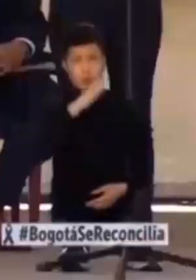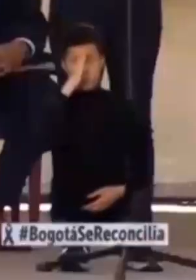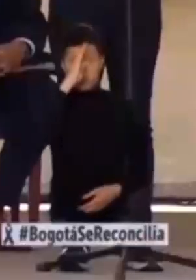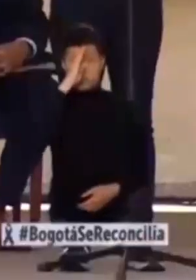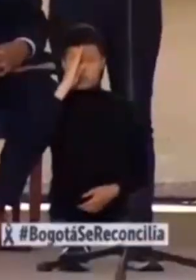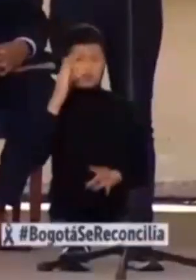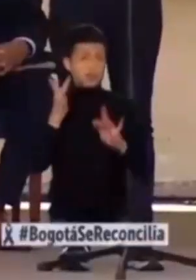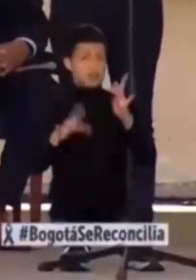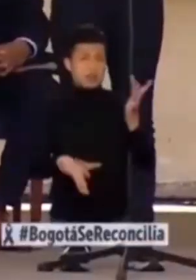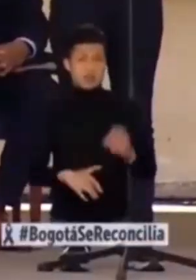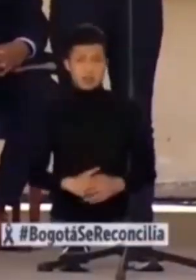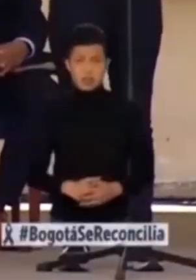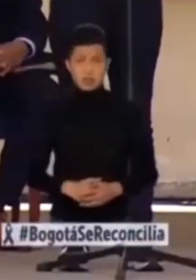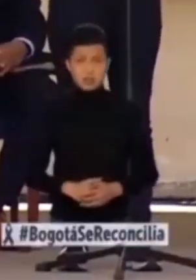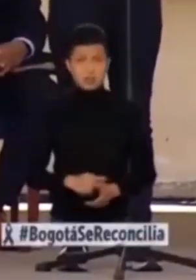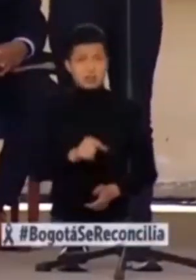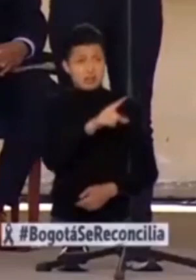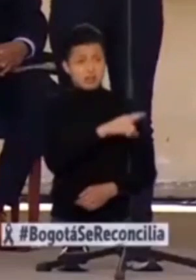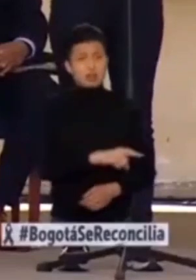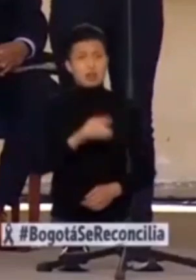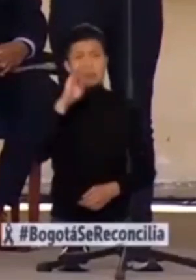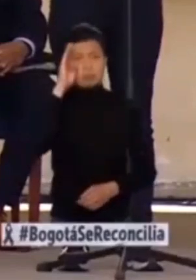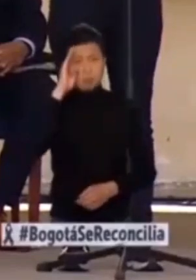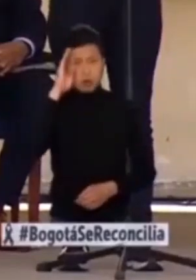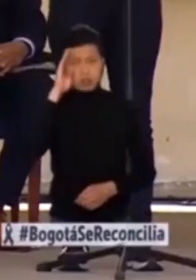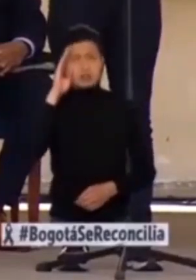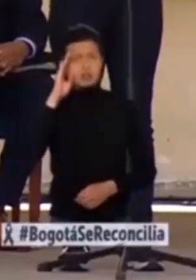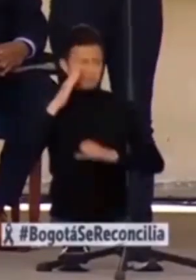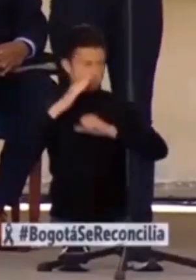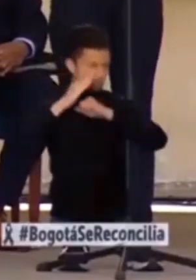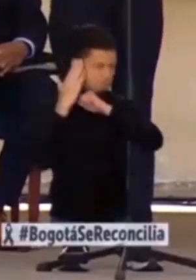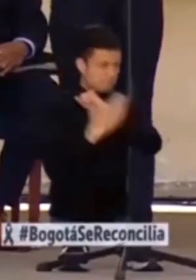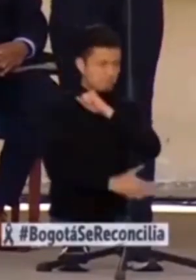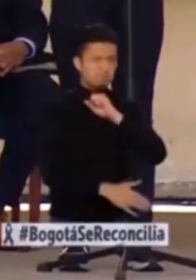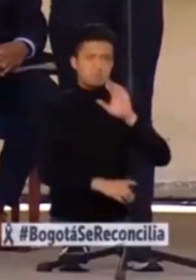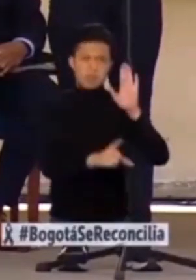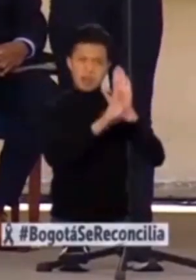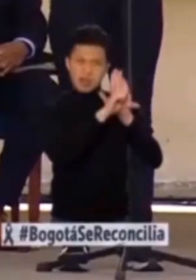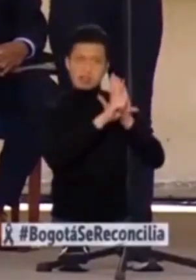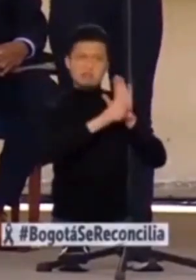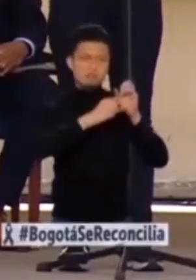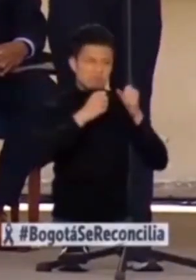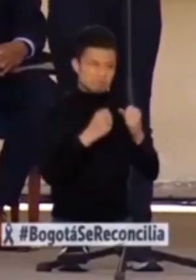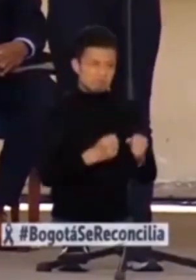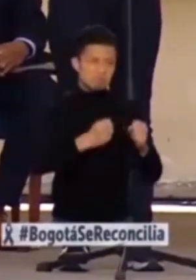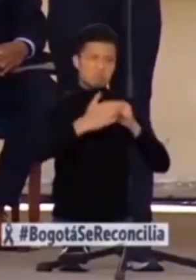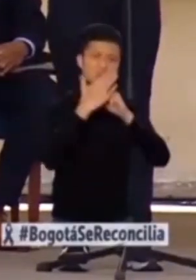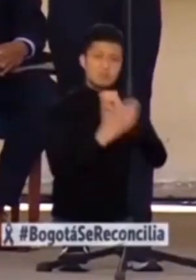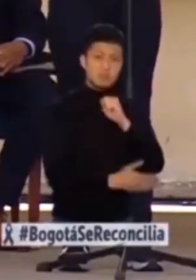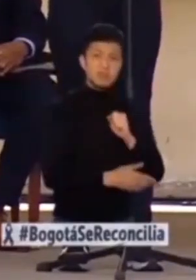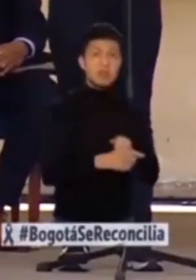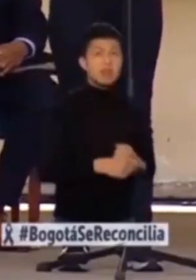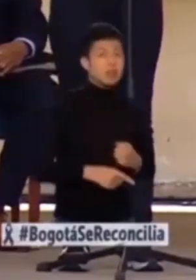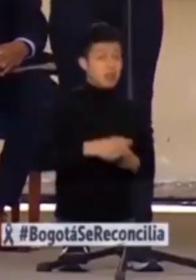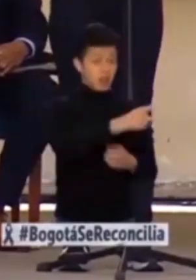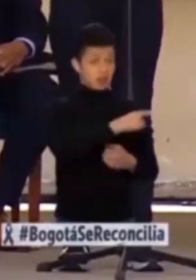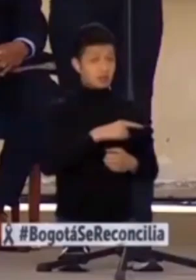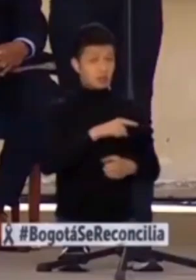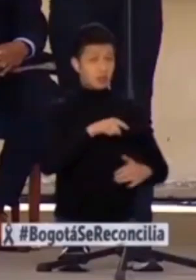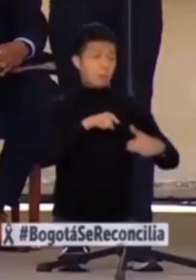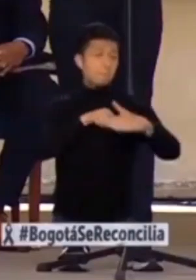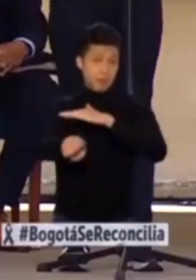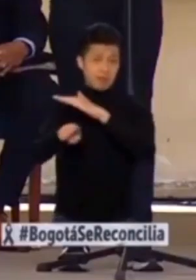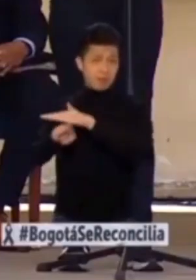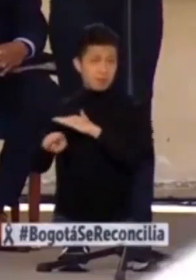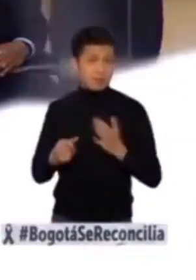Nacional, y que sobre la Policía Nacional caiga todo el peso sobre la ley, porque lo que ellos hicieron fue un asesinato.